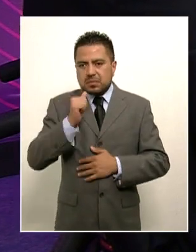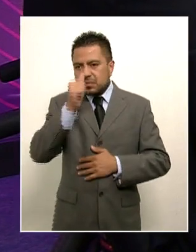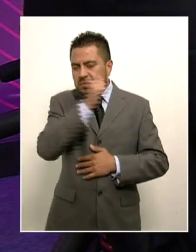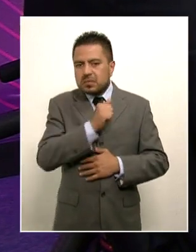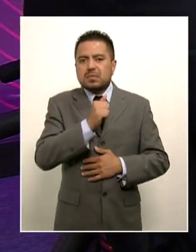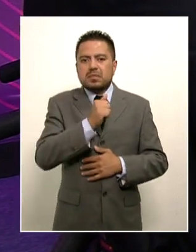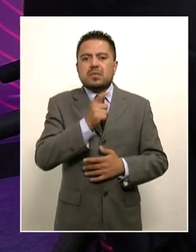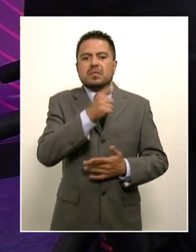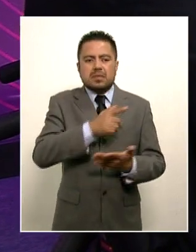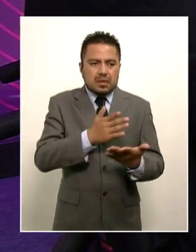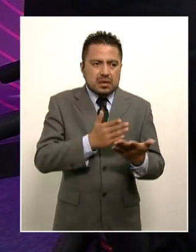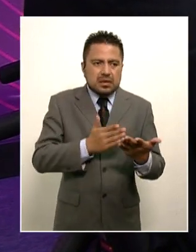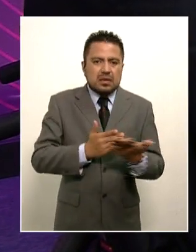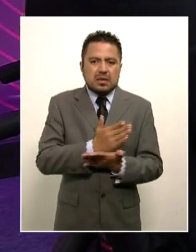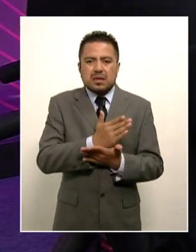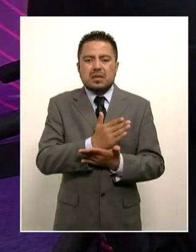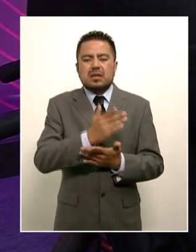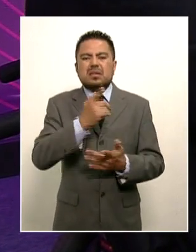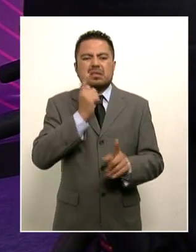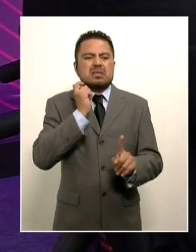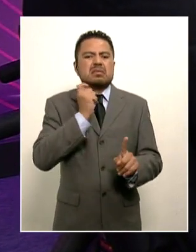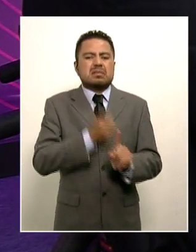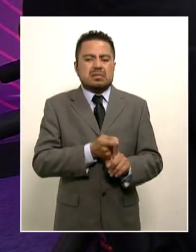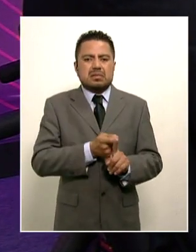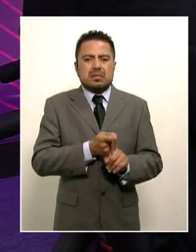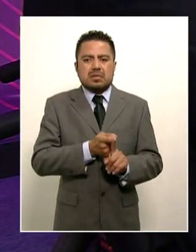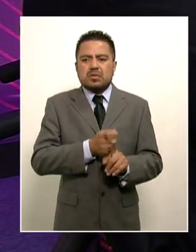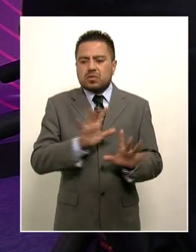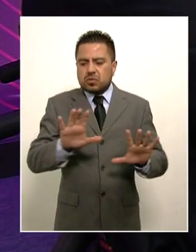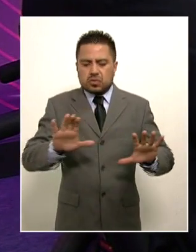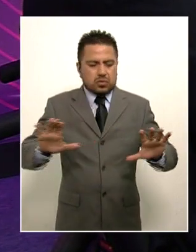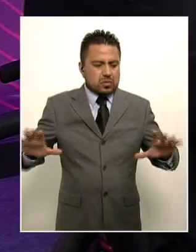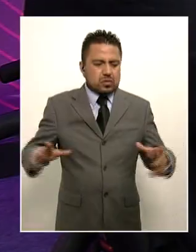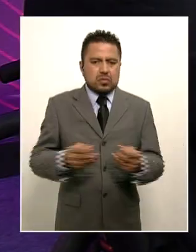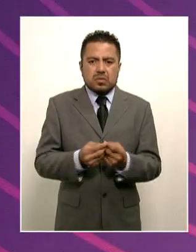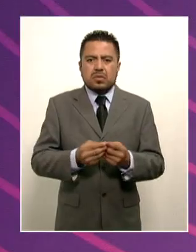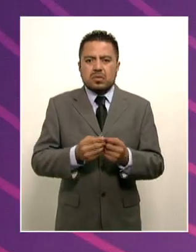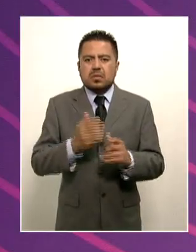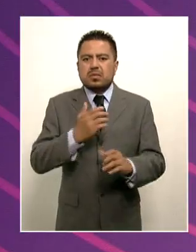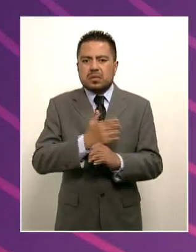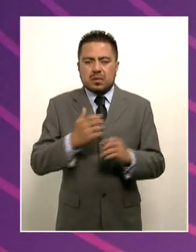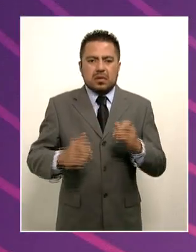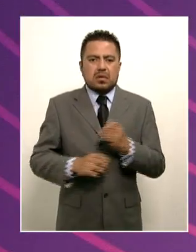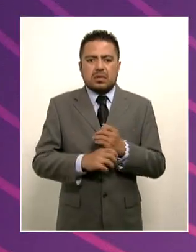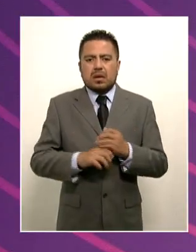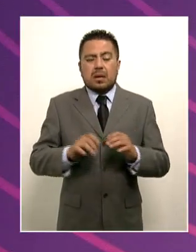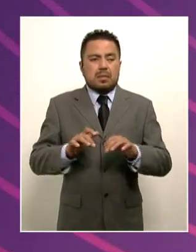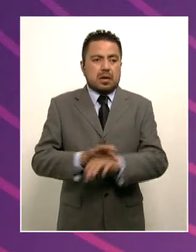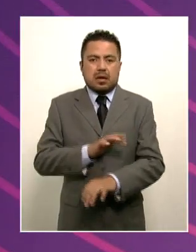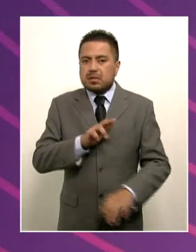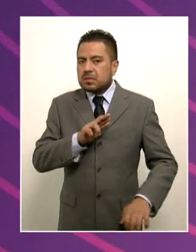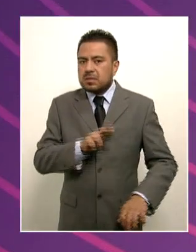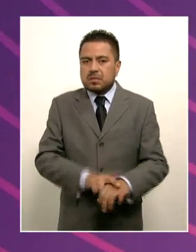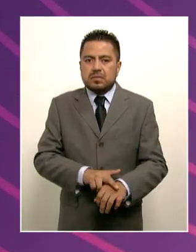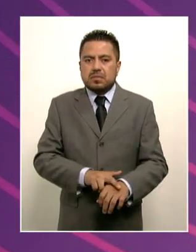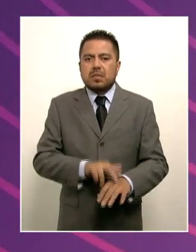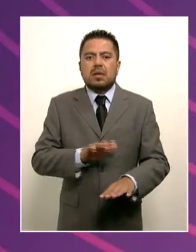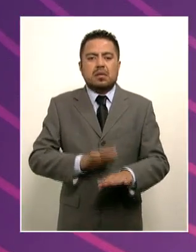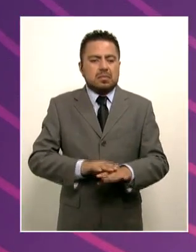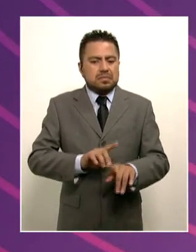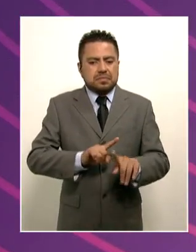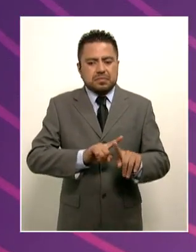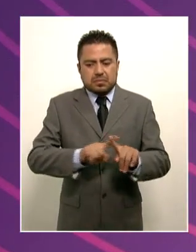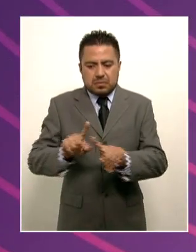sea, la accesibilidad implica un conjunto de elementos muy grande, muy